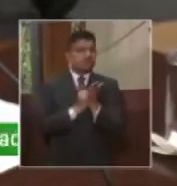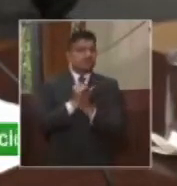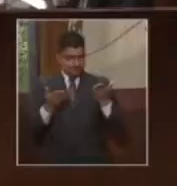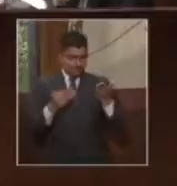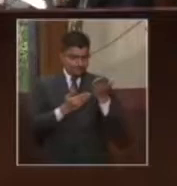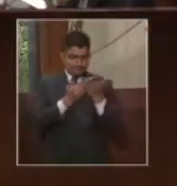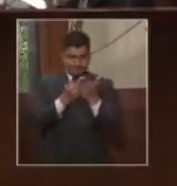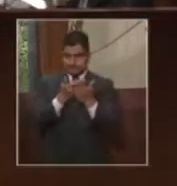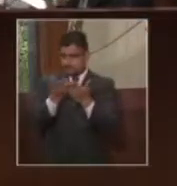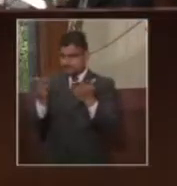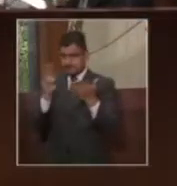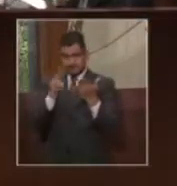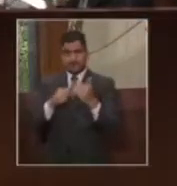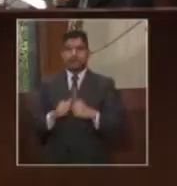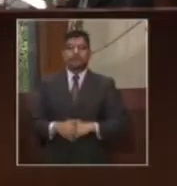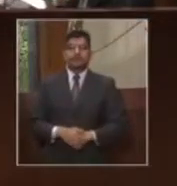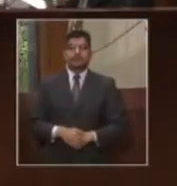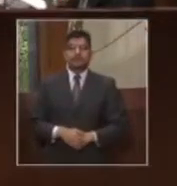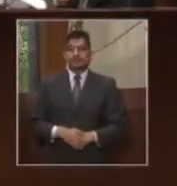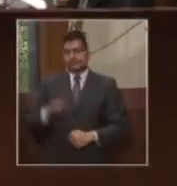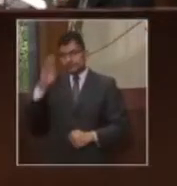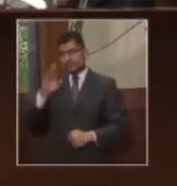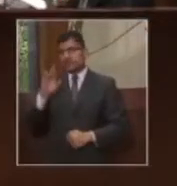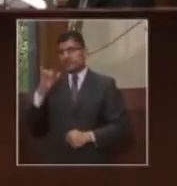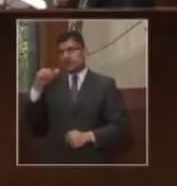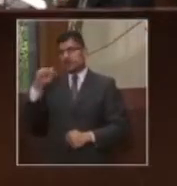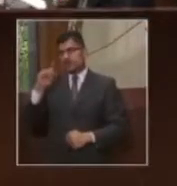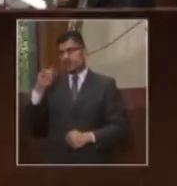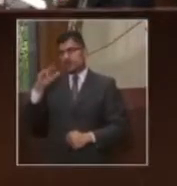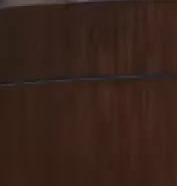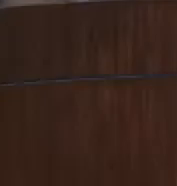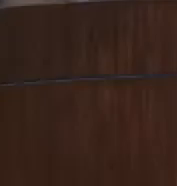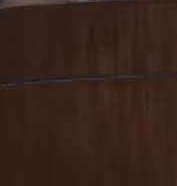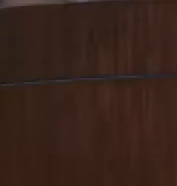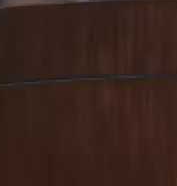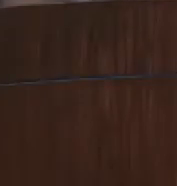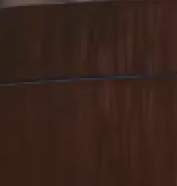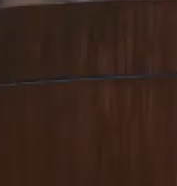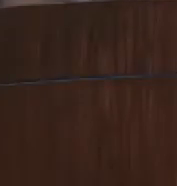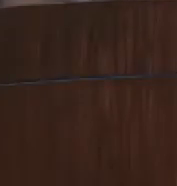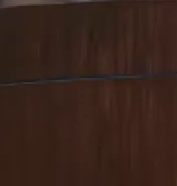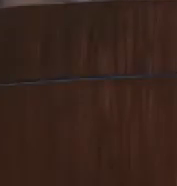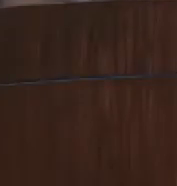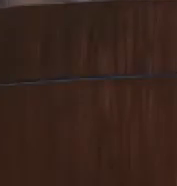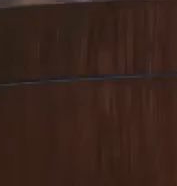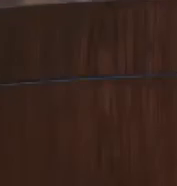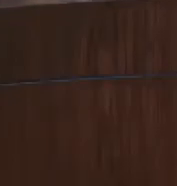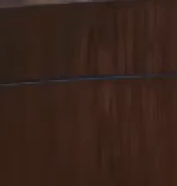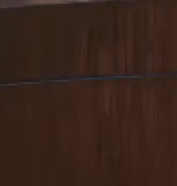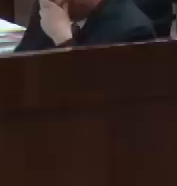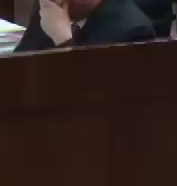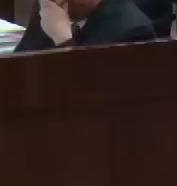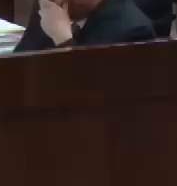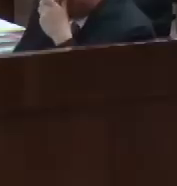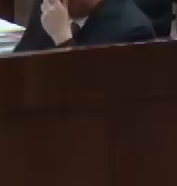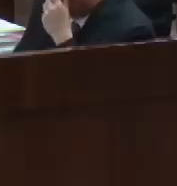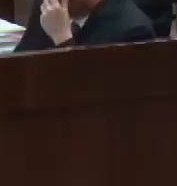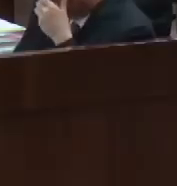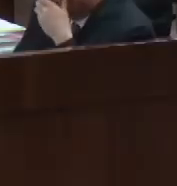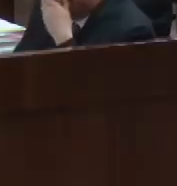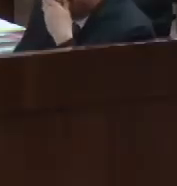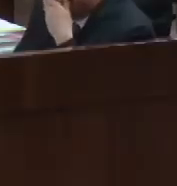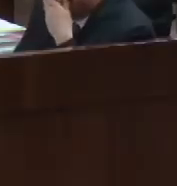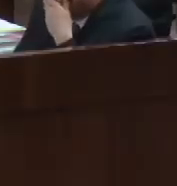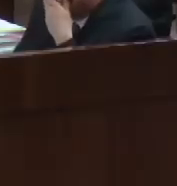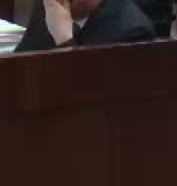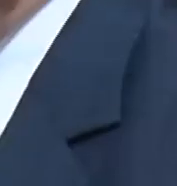democrática y dos a morena derivado de las impugnaciones presentadas en contra del acuerdo referido el tribunal electoral local realizó